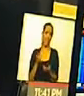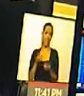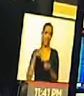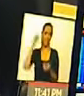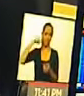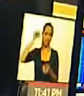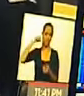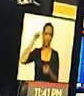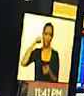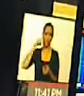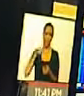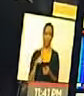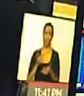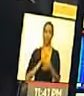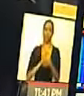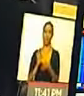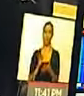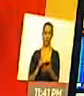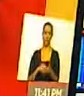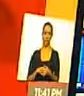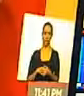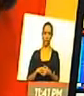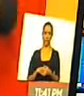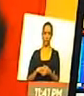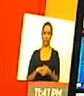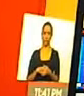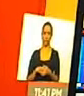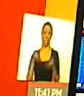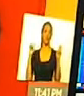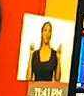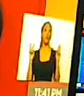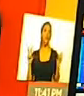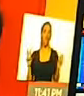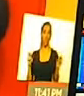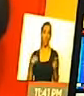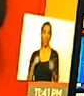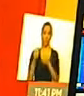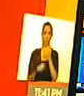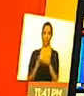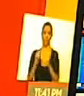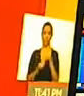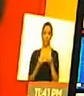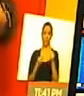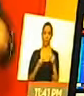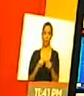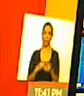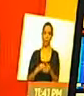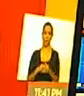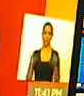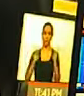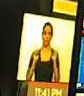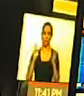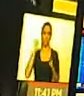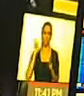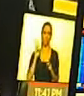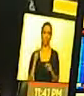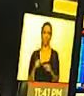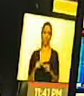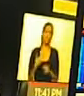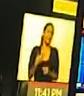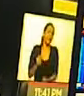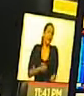las fronteras. Ajá. Ese es el otro, ese es el nuevo. Fronteras. Eso lo hicieron que a raíz del tema. Agarran a un carajo. No,